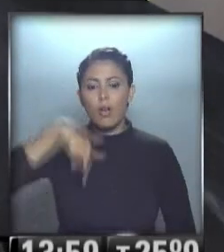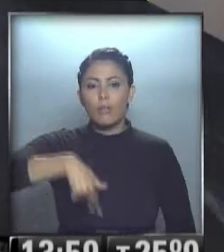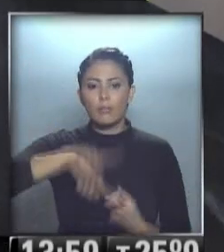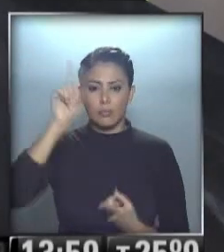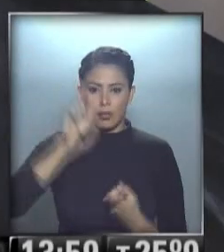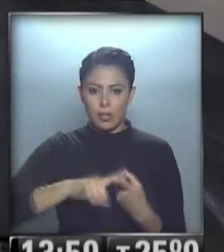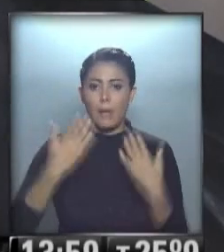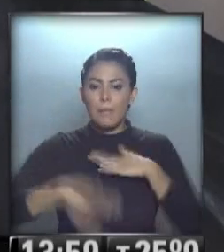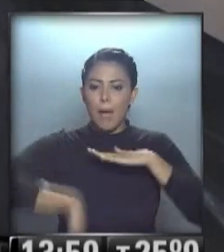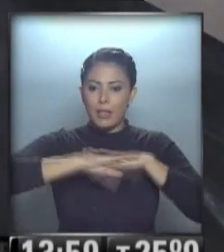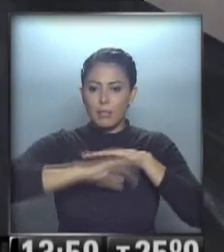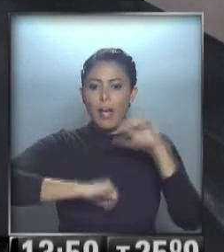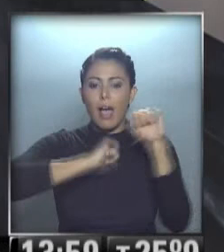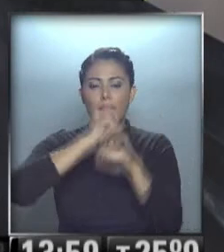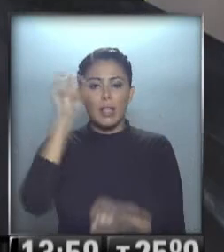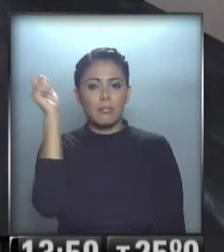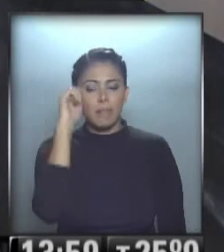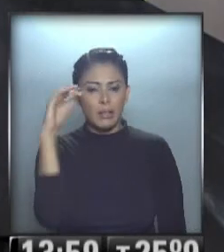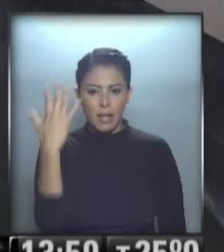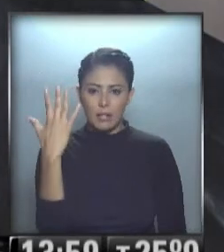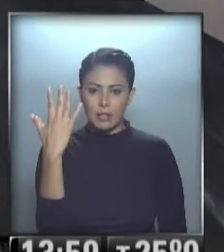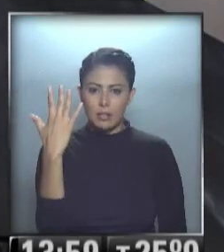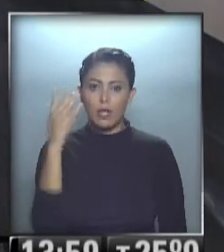día. Las máximas hasta 35 grados